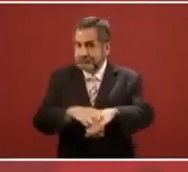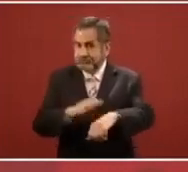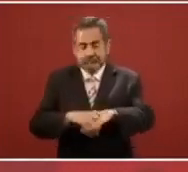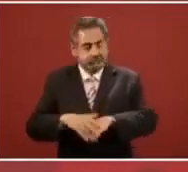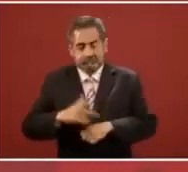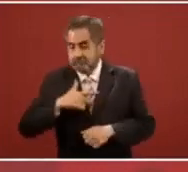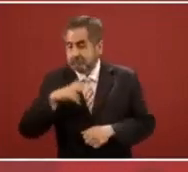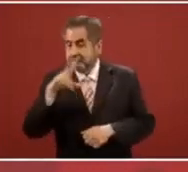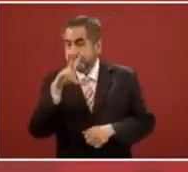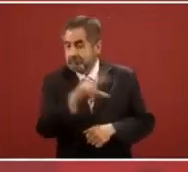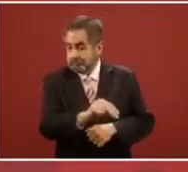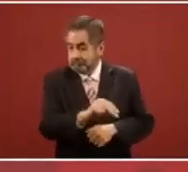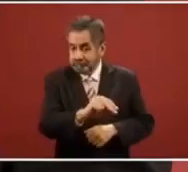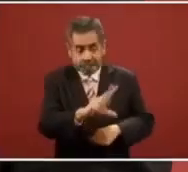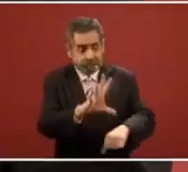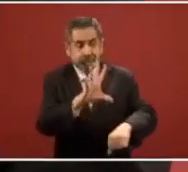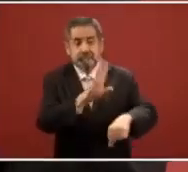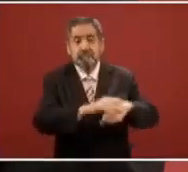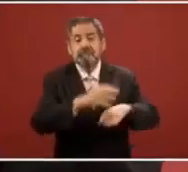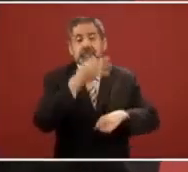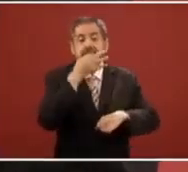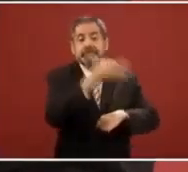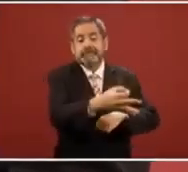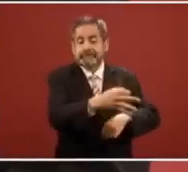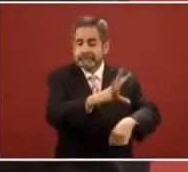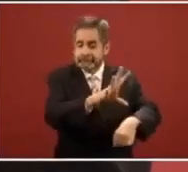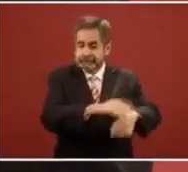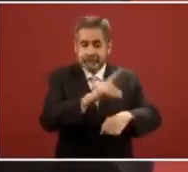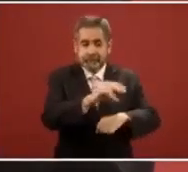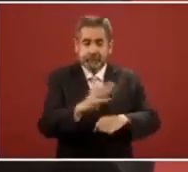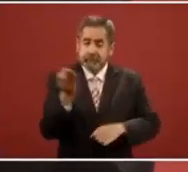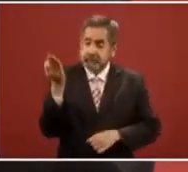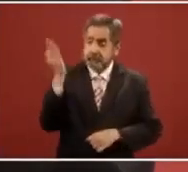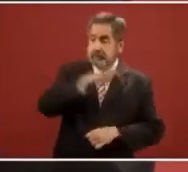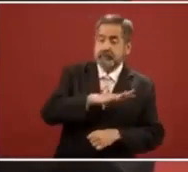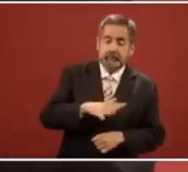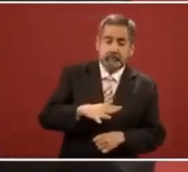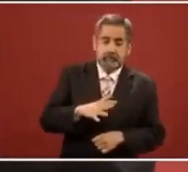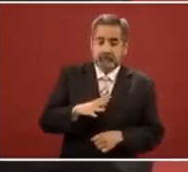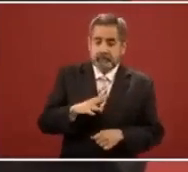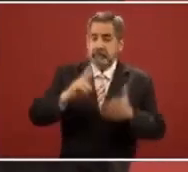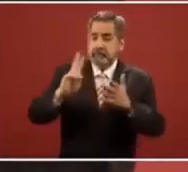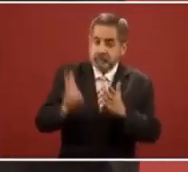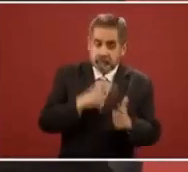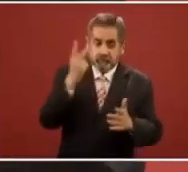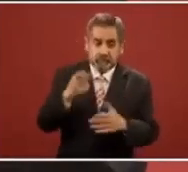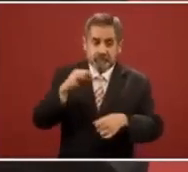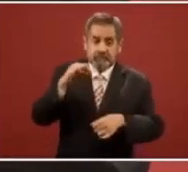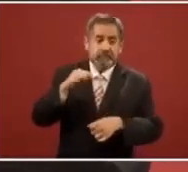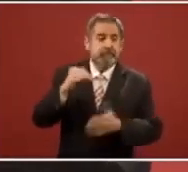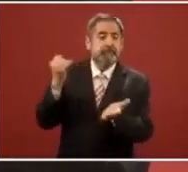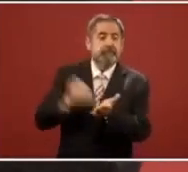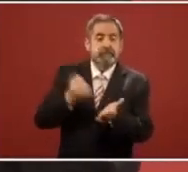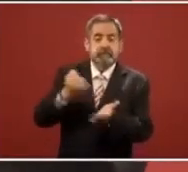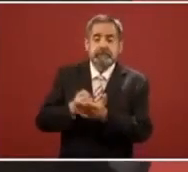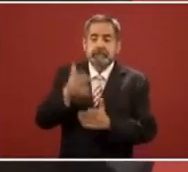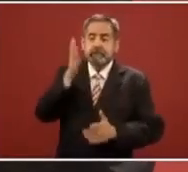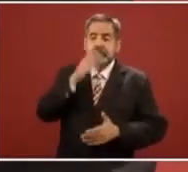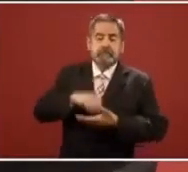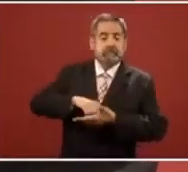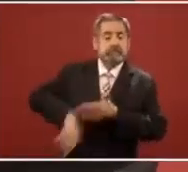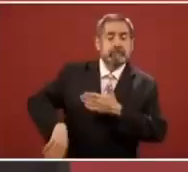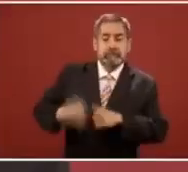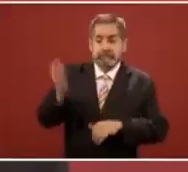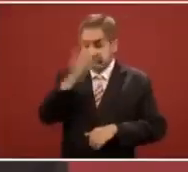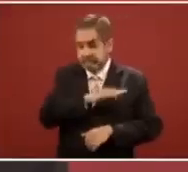no vamos a permitir la defraudación fiscal, porque eso es corrupción,